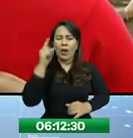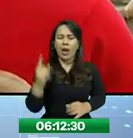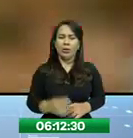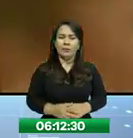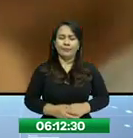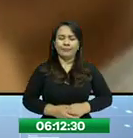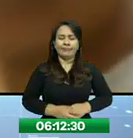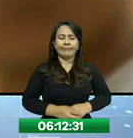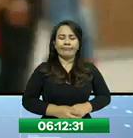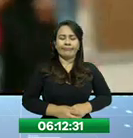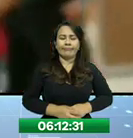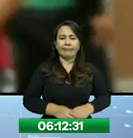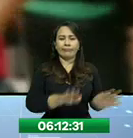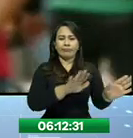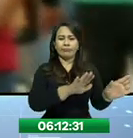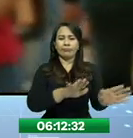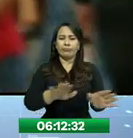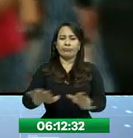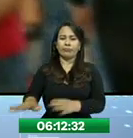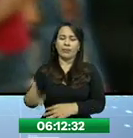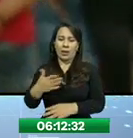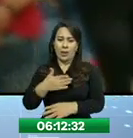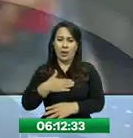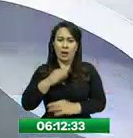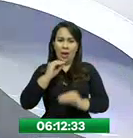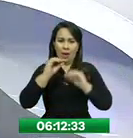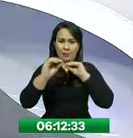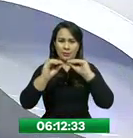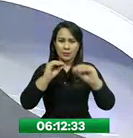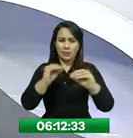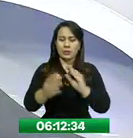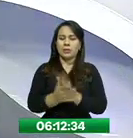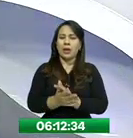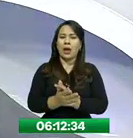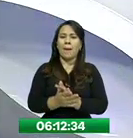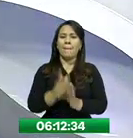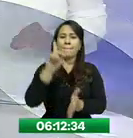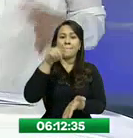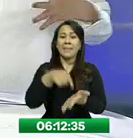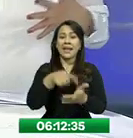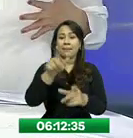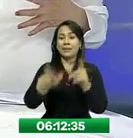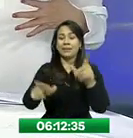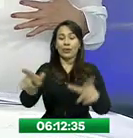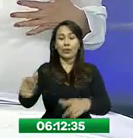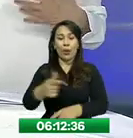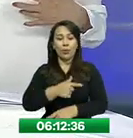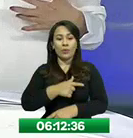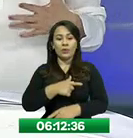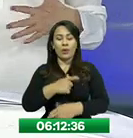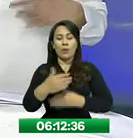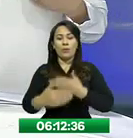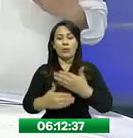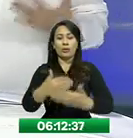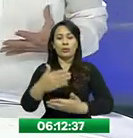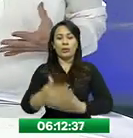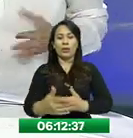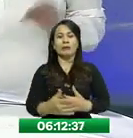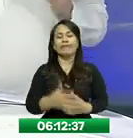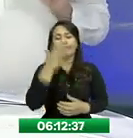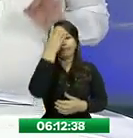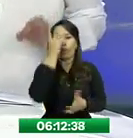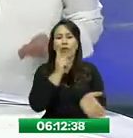repitan. Y ahora vamos a contarles que 1,000 universitarios que se encuentran en proceso de